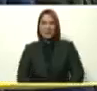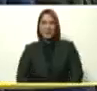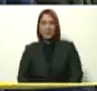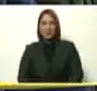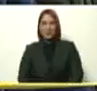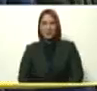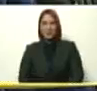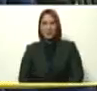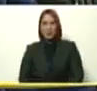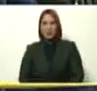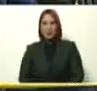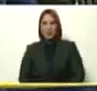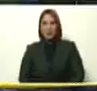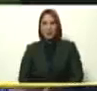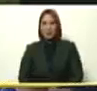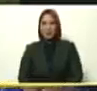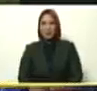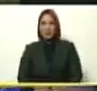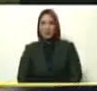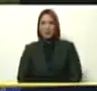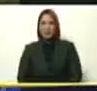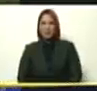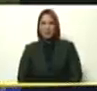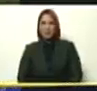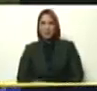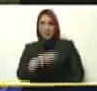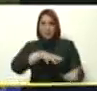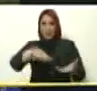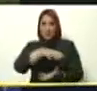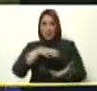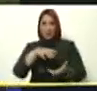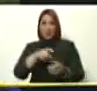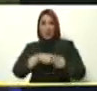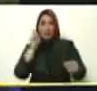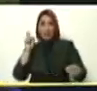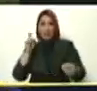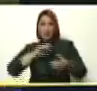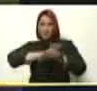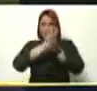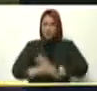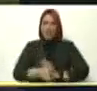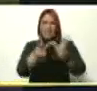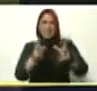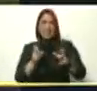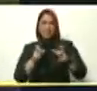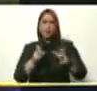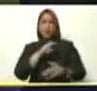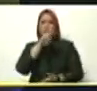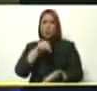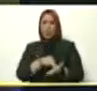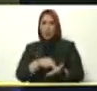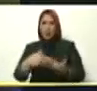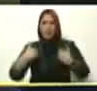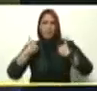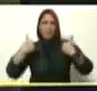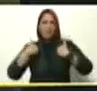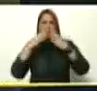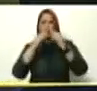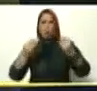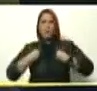Causas externas que devastaron el ingreso nacional y afectaron toda la